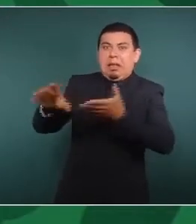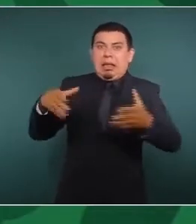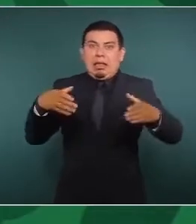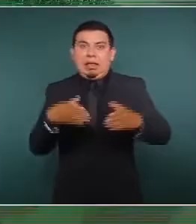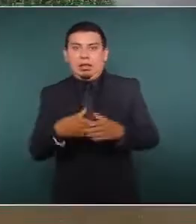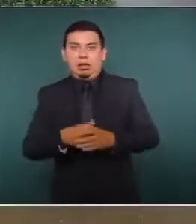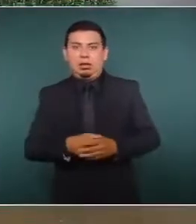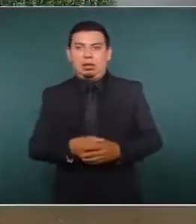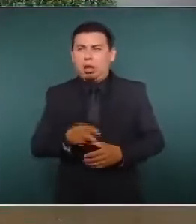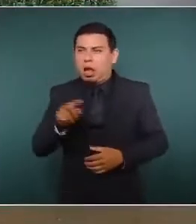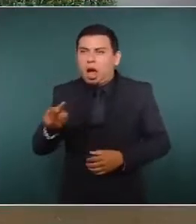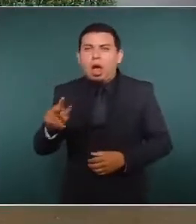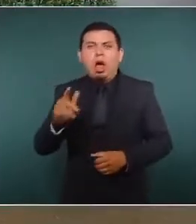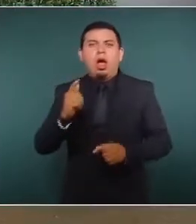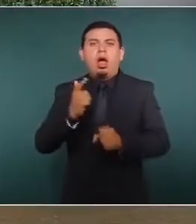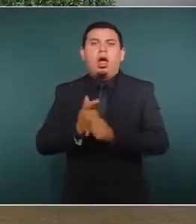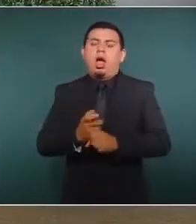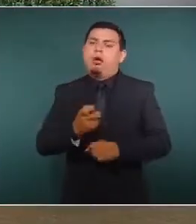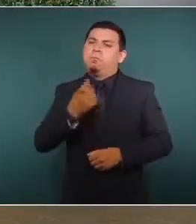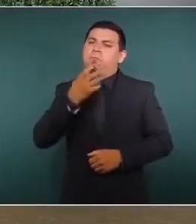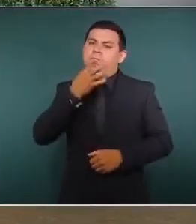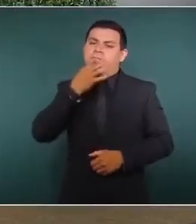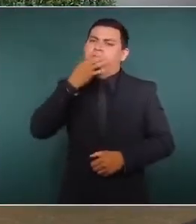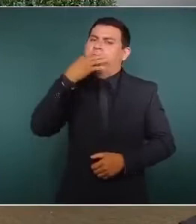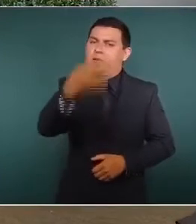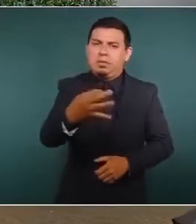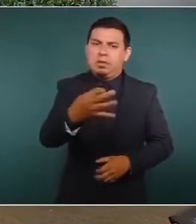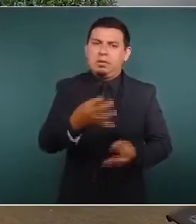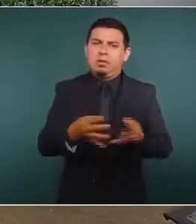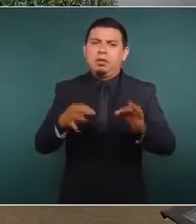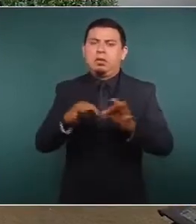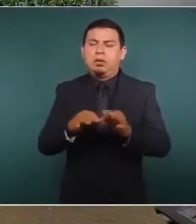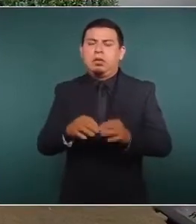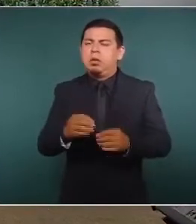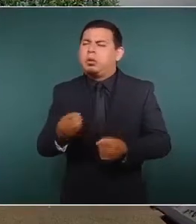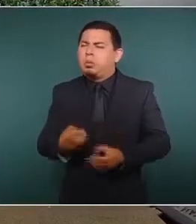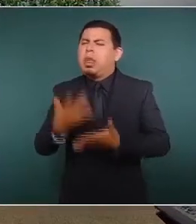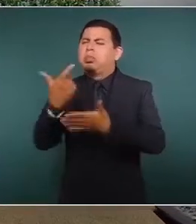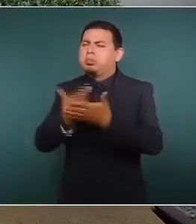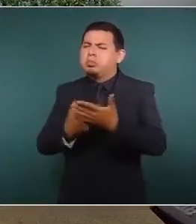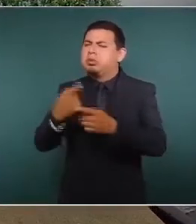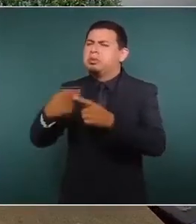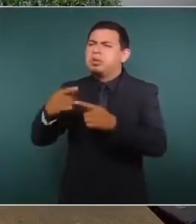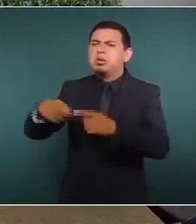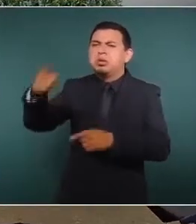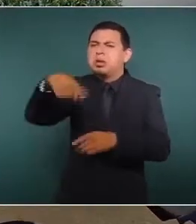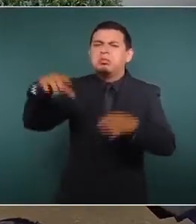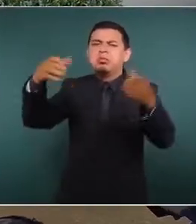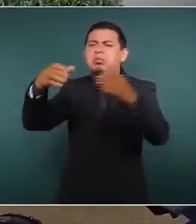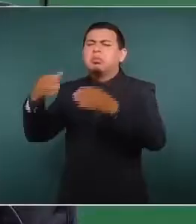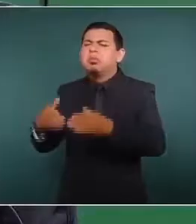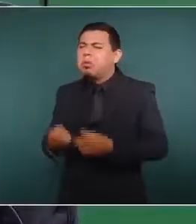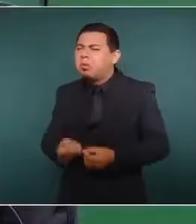Sería muy importante terminar de saber cuánto y a quiénes,